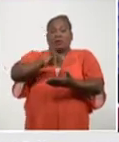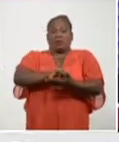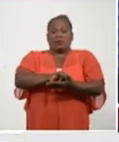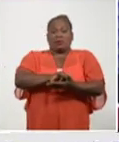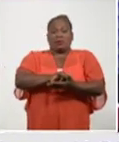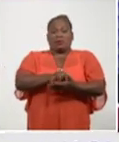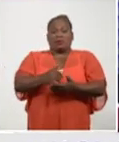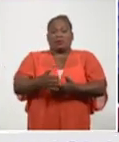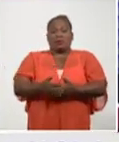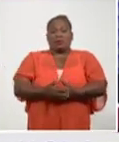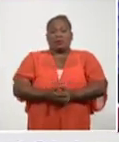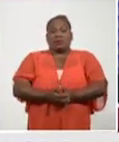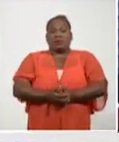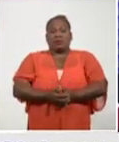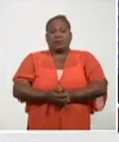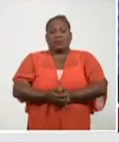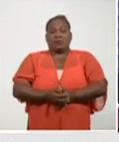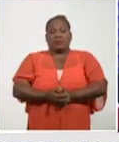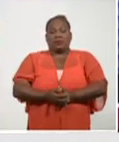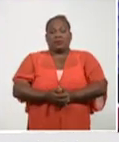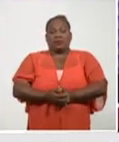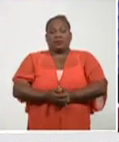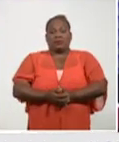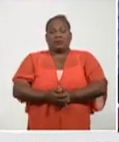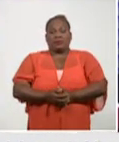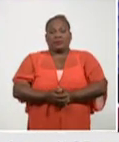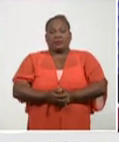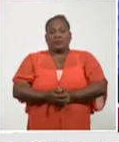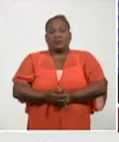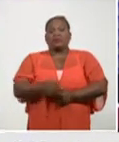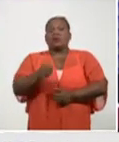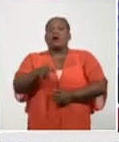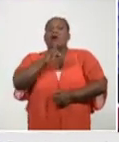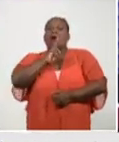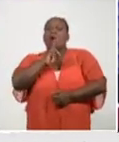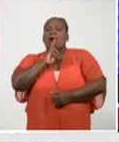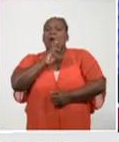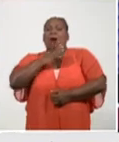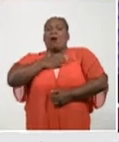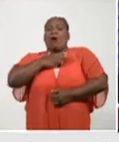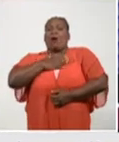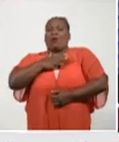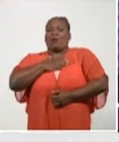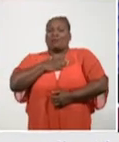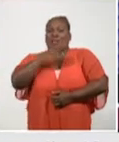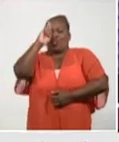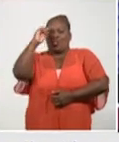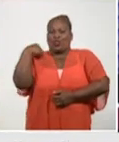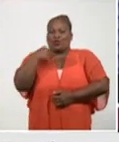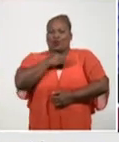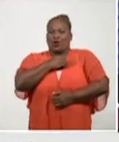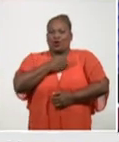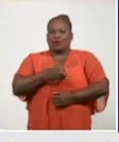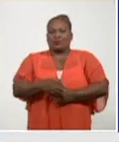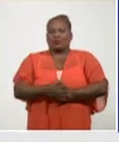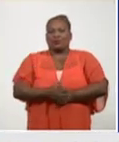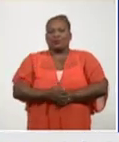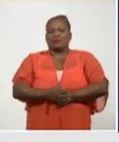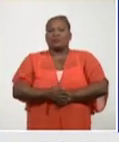Permiso. Tome agua, doctor. Sí. La estadística de